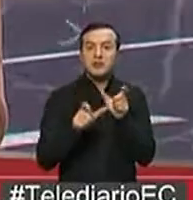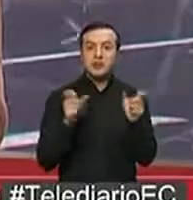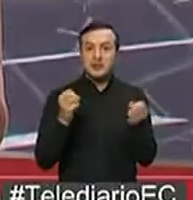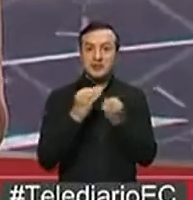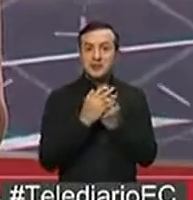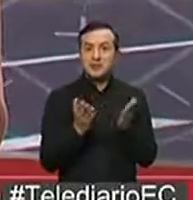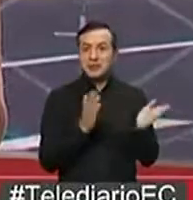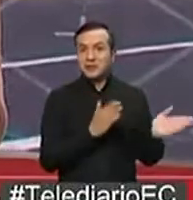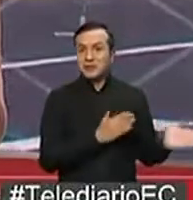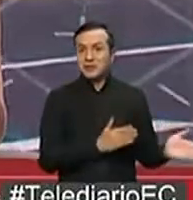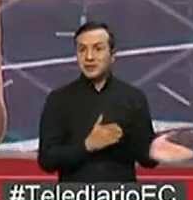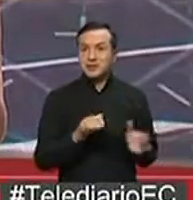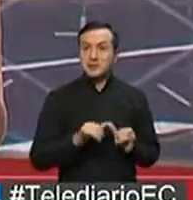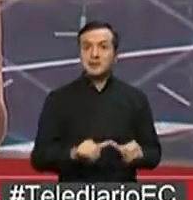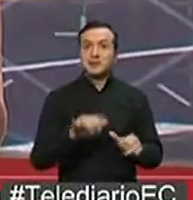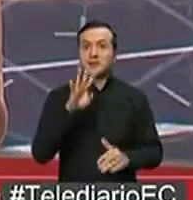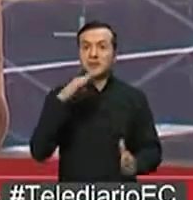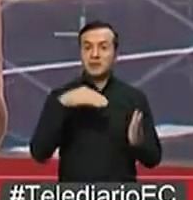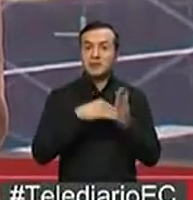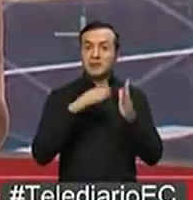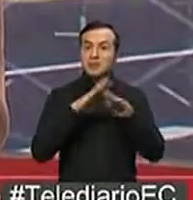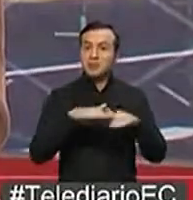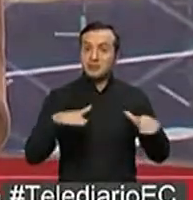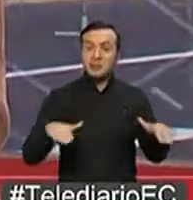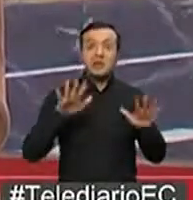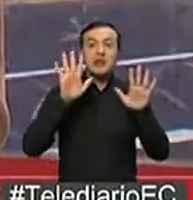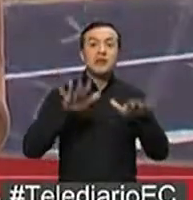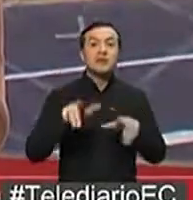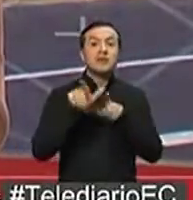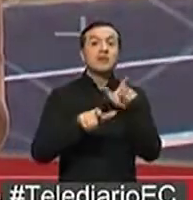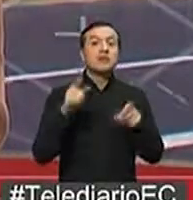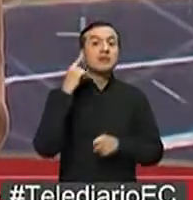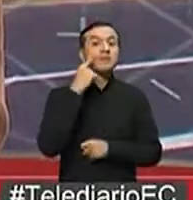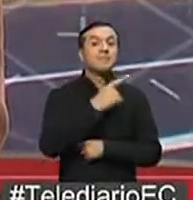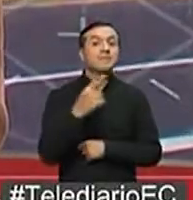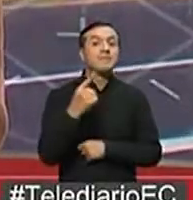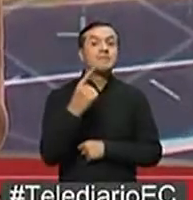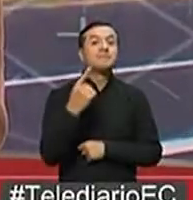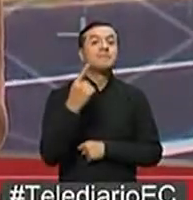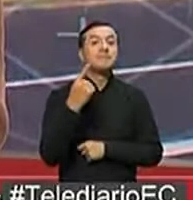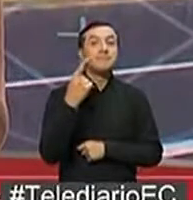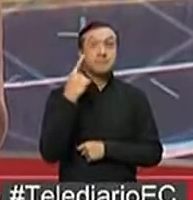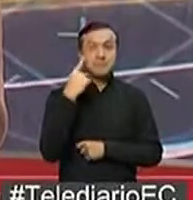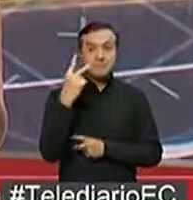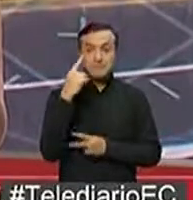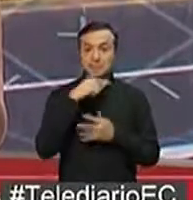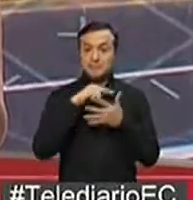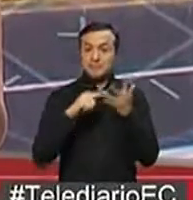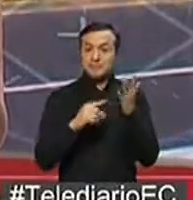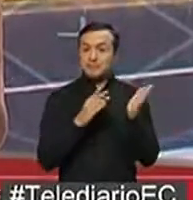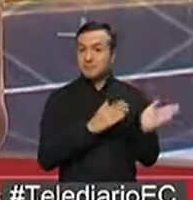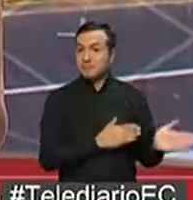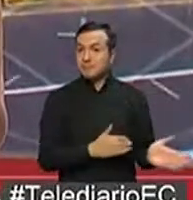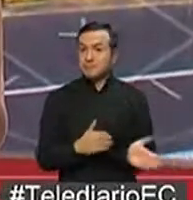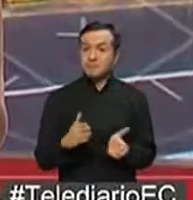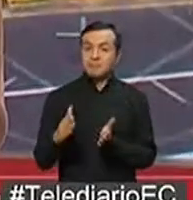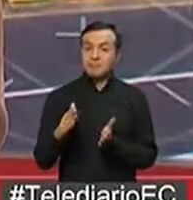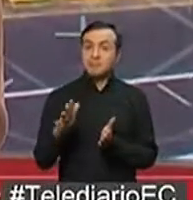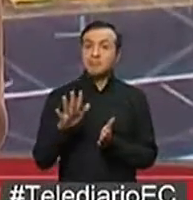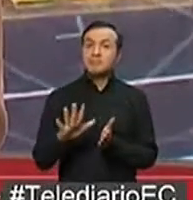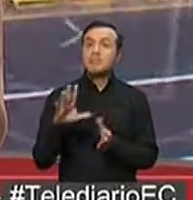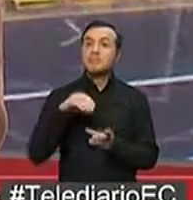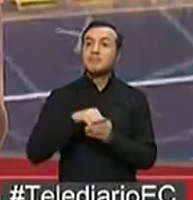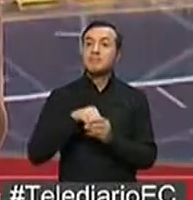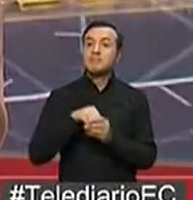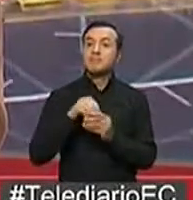la participación de 4.000 estudiantes. Unos 10.000 espectadores disfrutaron de un evento colorido que rescató las tradiciones y los valores